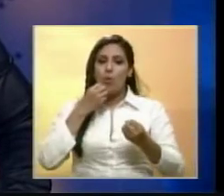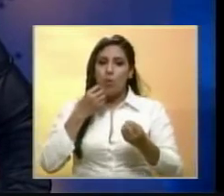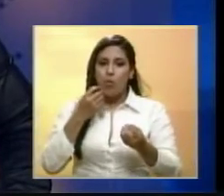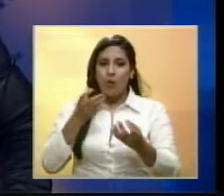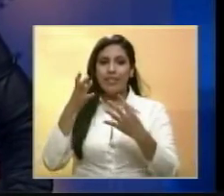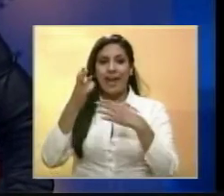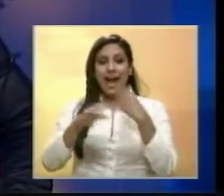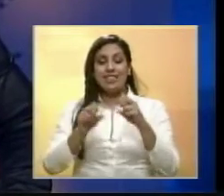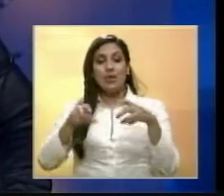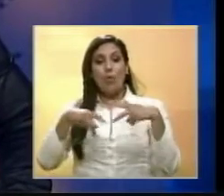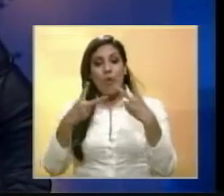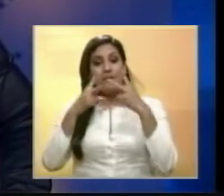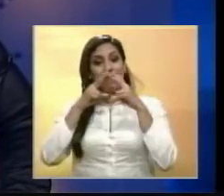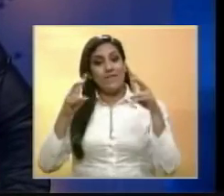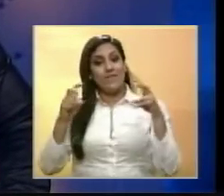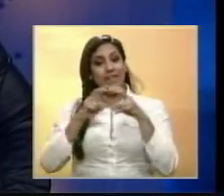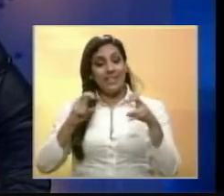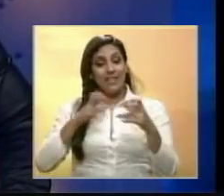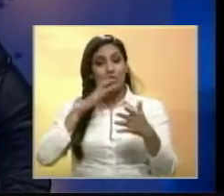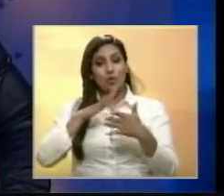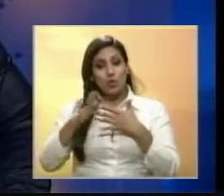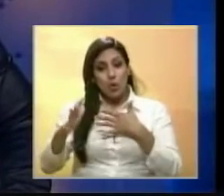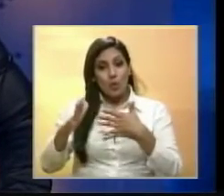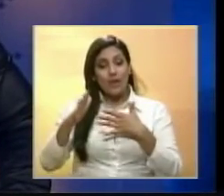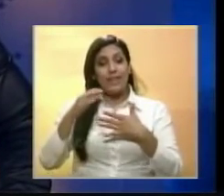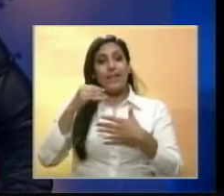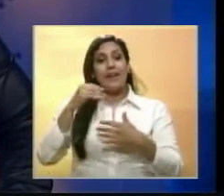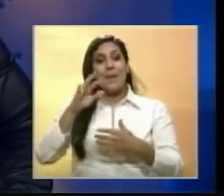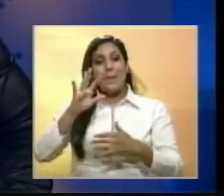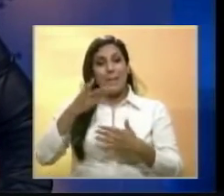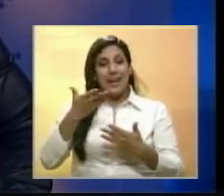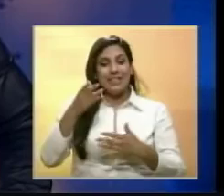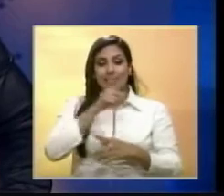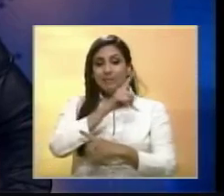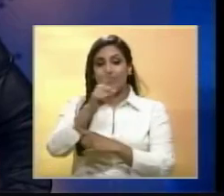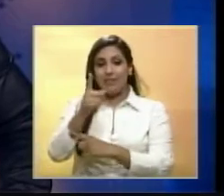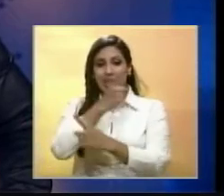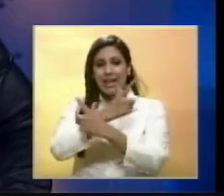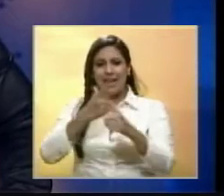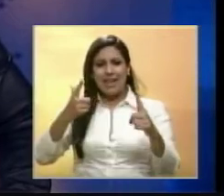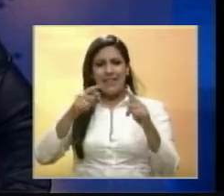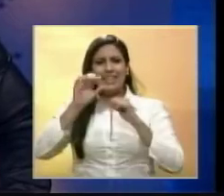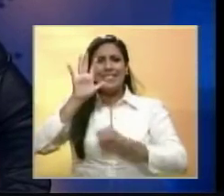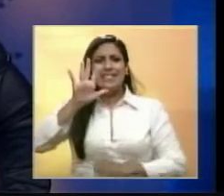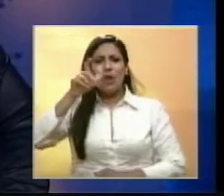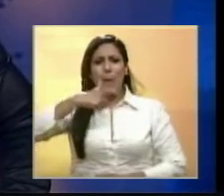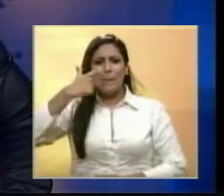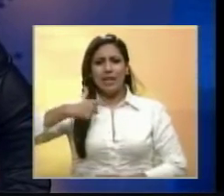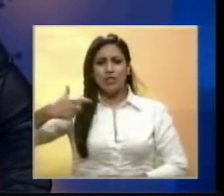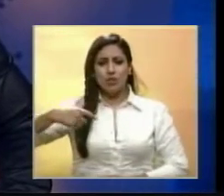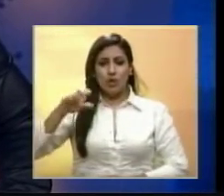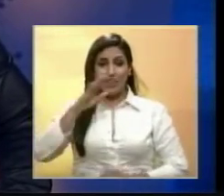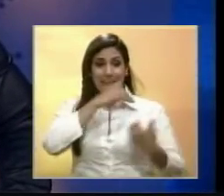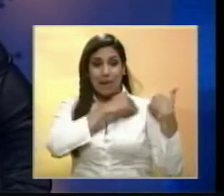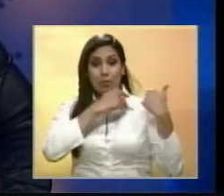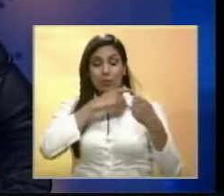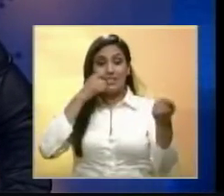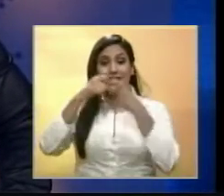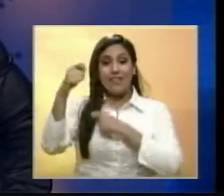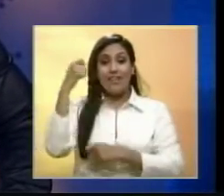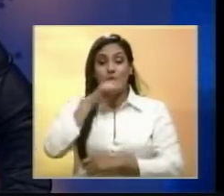hoy la realización de una investigación sobre las circunstancias en que fue ordenada la libertad de 5 venezolanos acusados de traficar